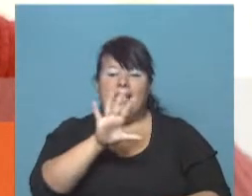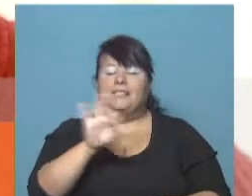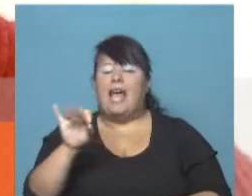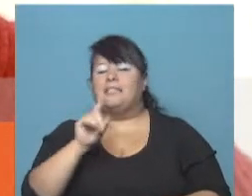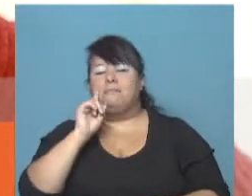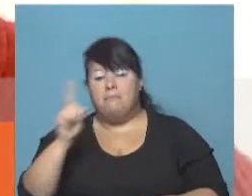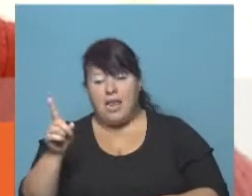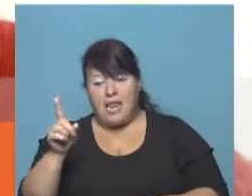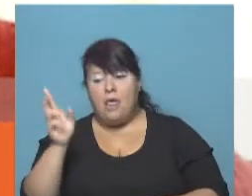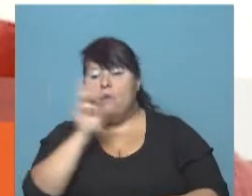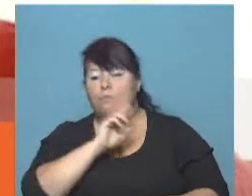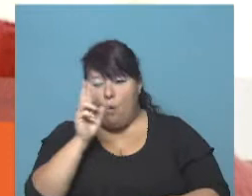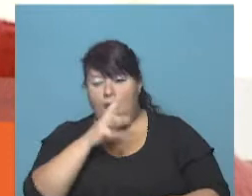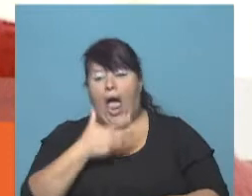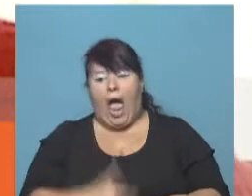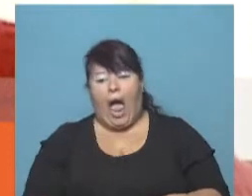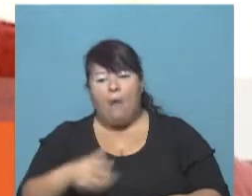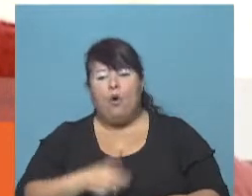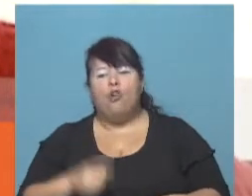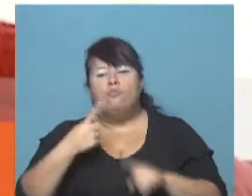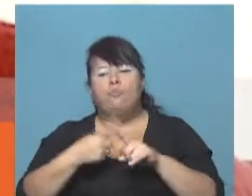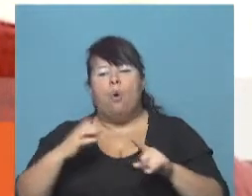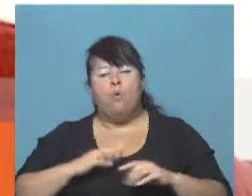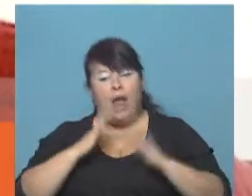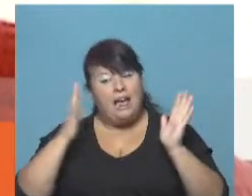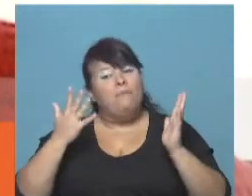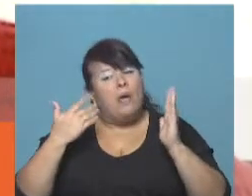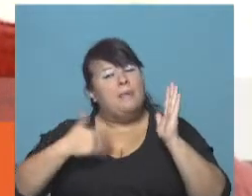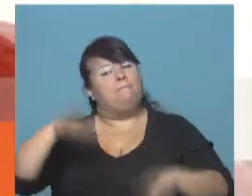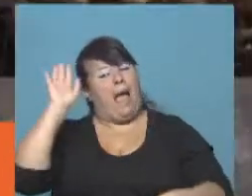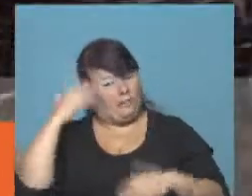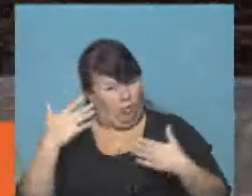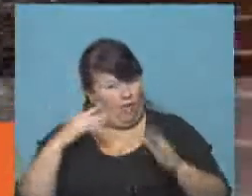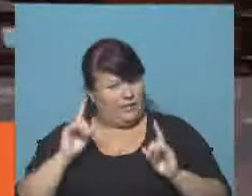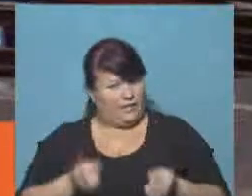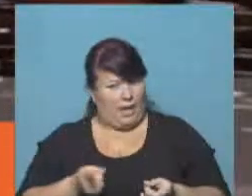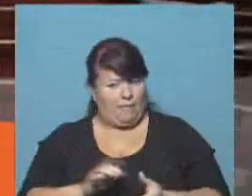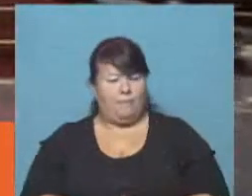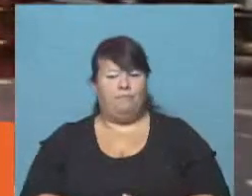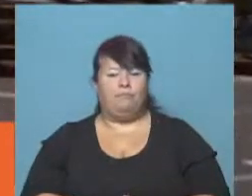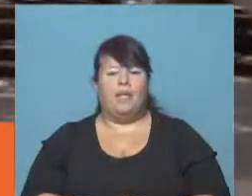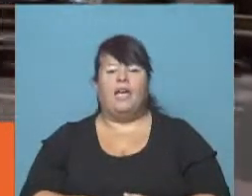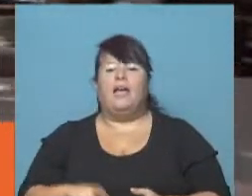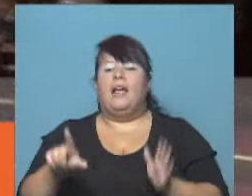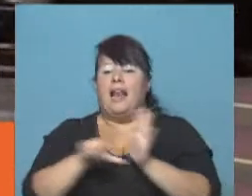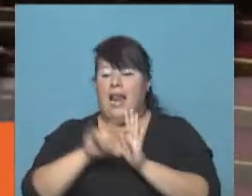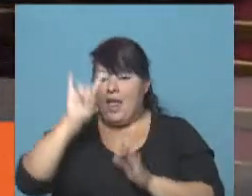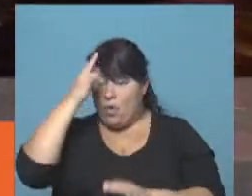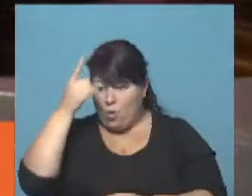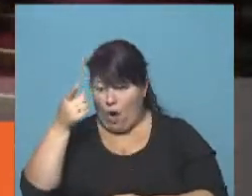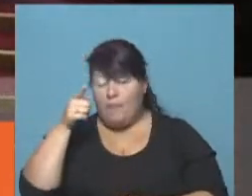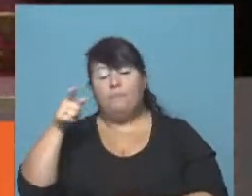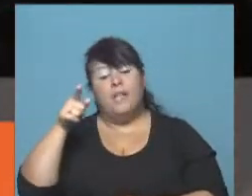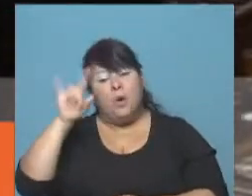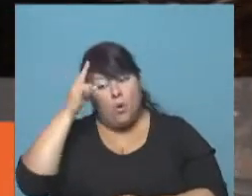500.000 mujeres que abortan cada año, y tal vez más de 500.000. La legislación uruguaya...